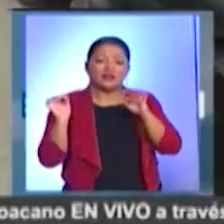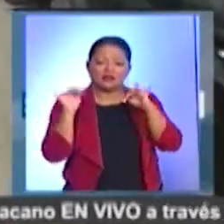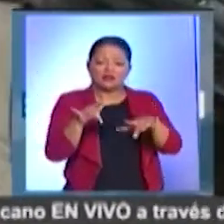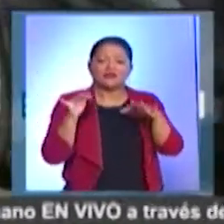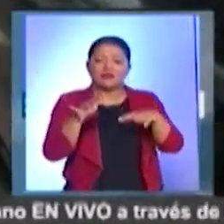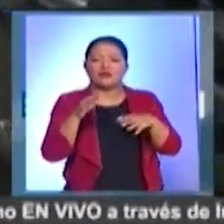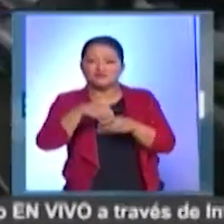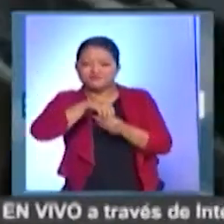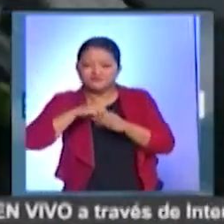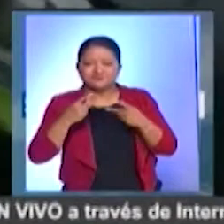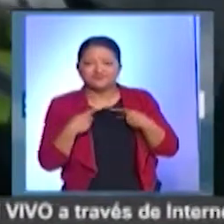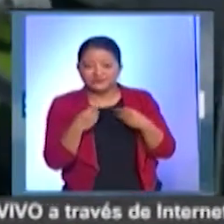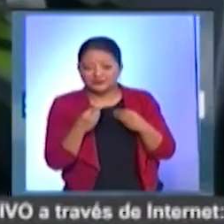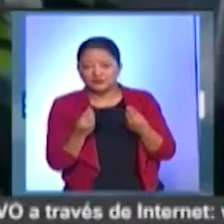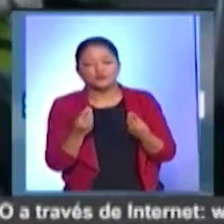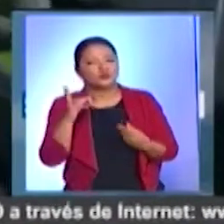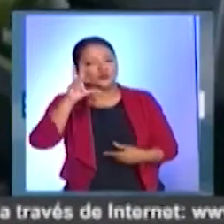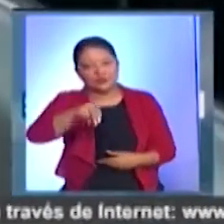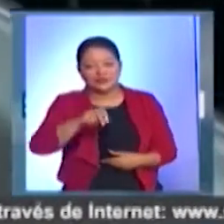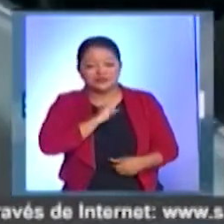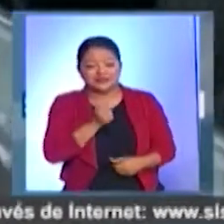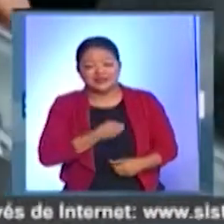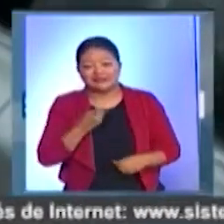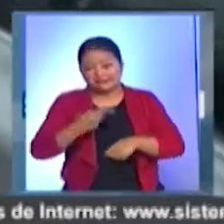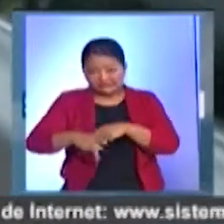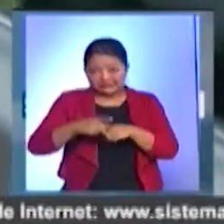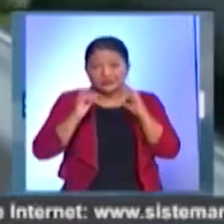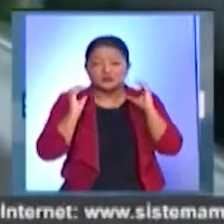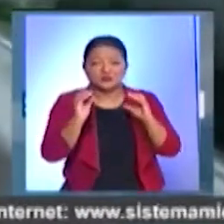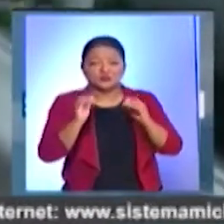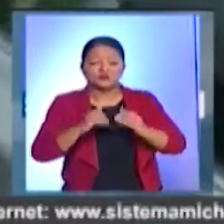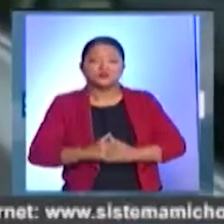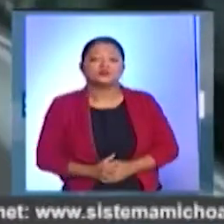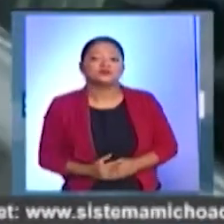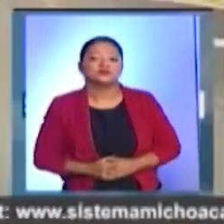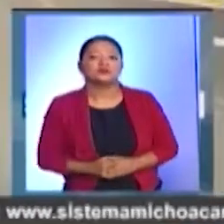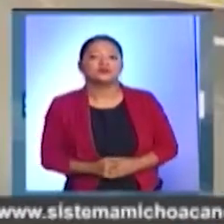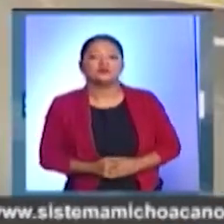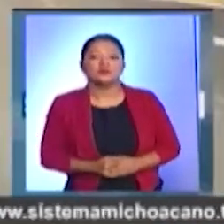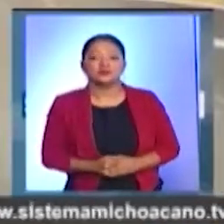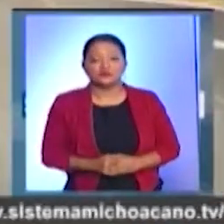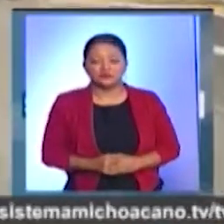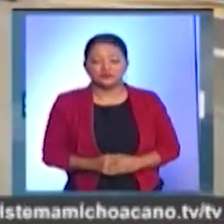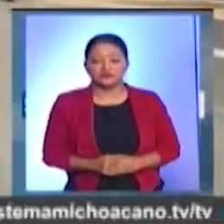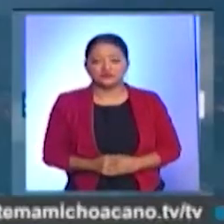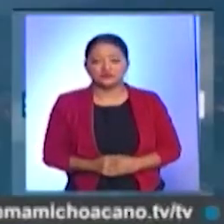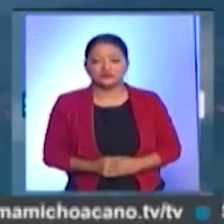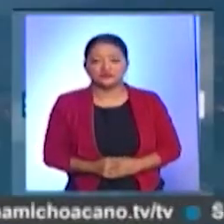también ponen en riesgo a la salud en ese m noticias rafael silva